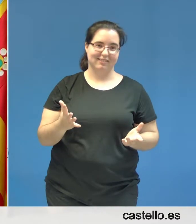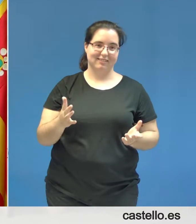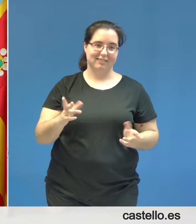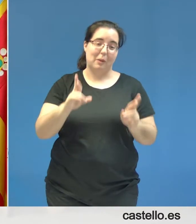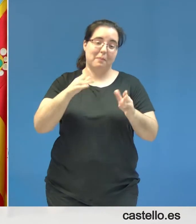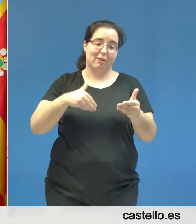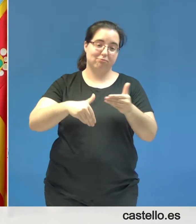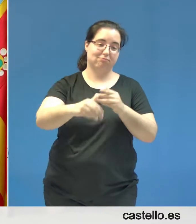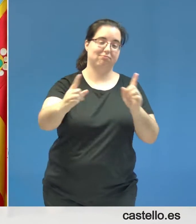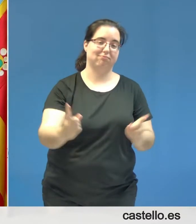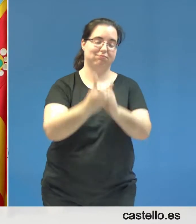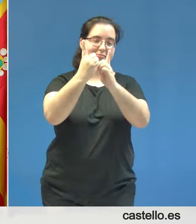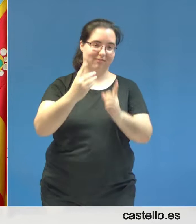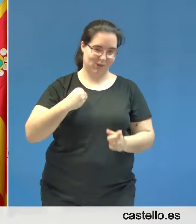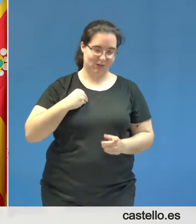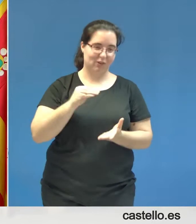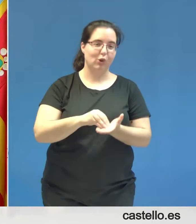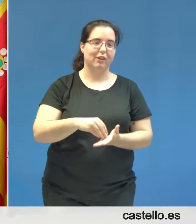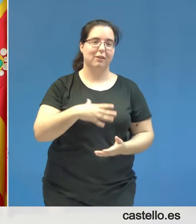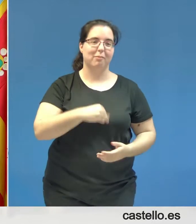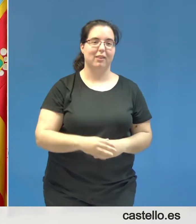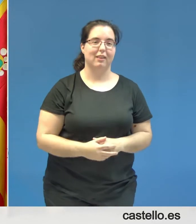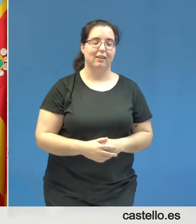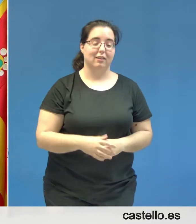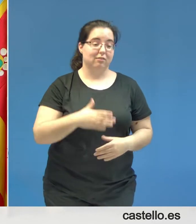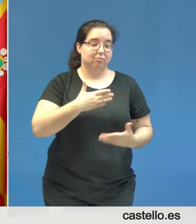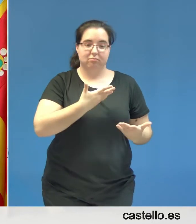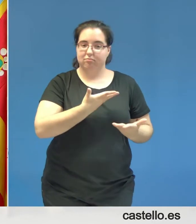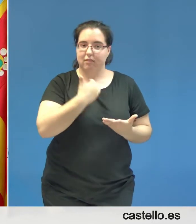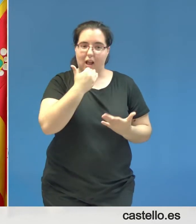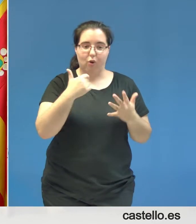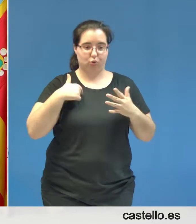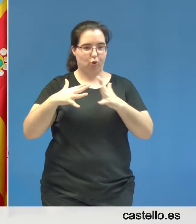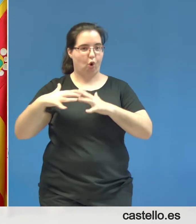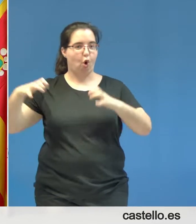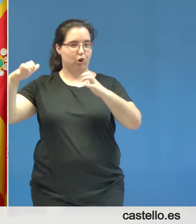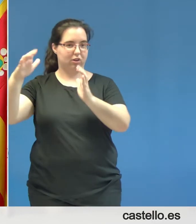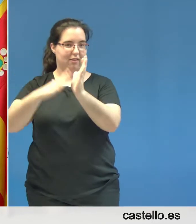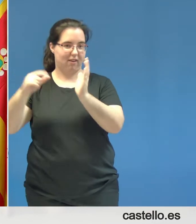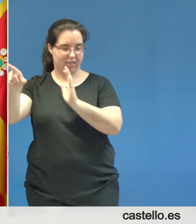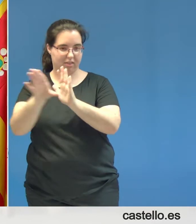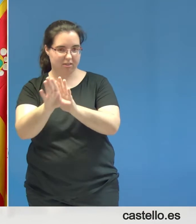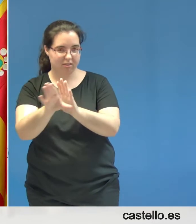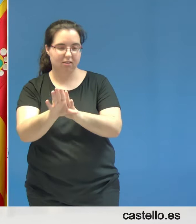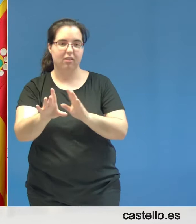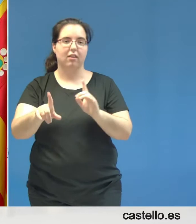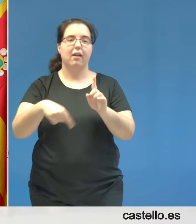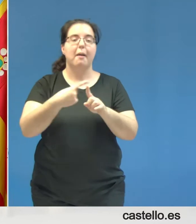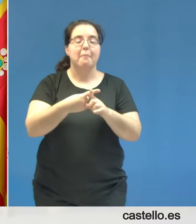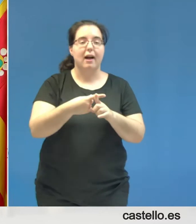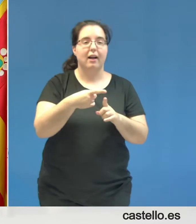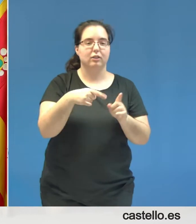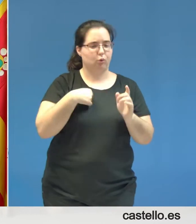camino. Y me tienen para lo que necesiten en Escors. Seguiré trabajando para Castellón, para el día a día de los